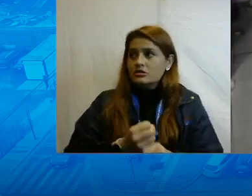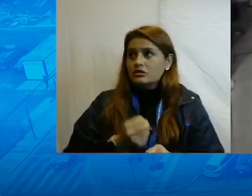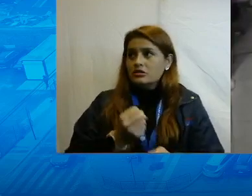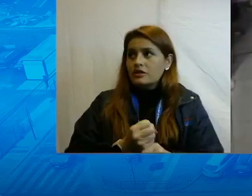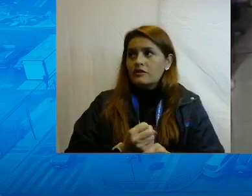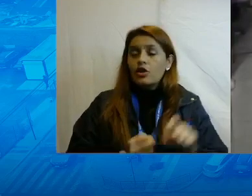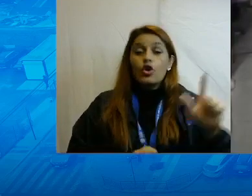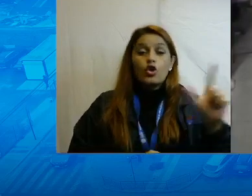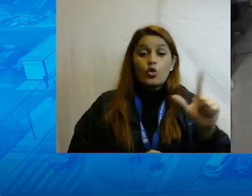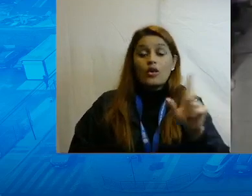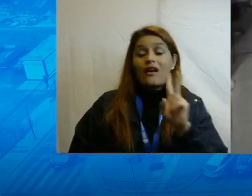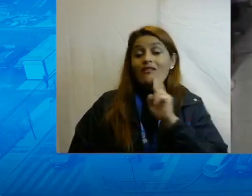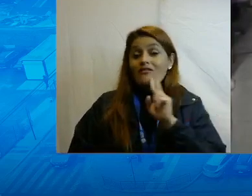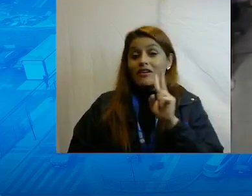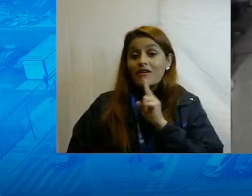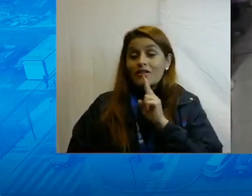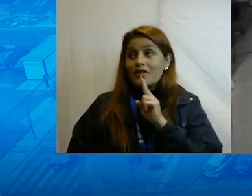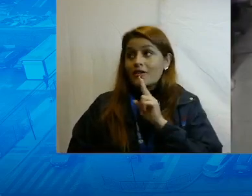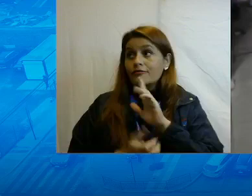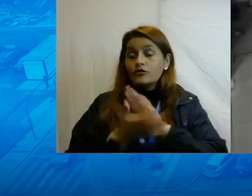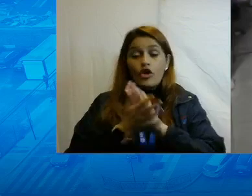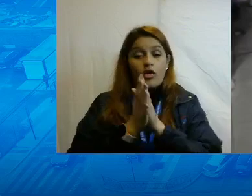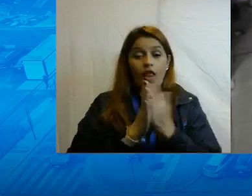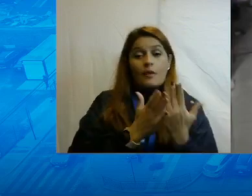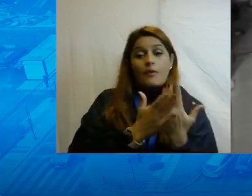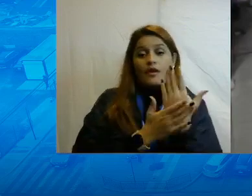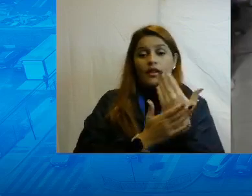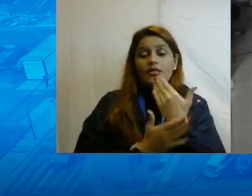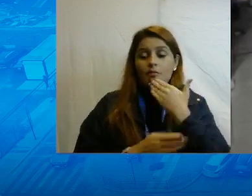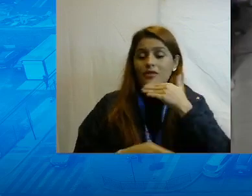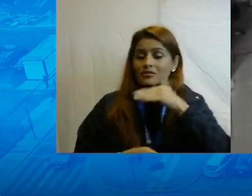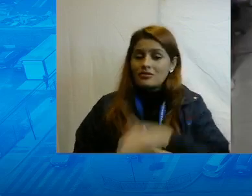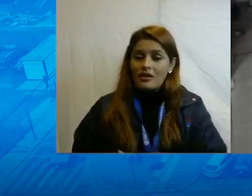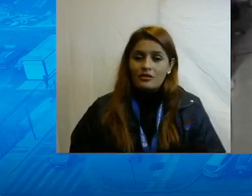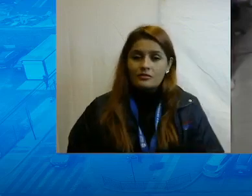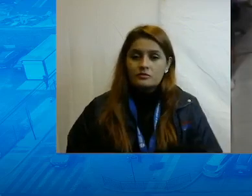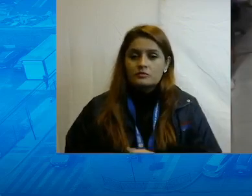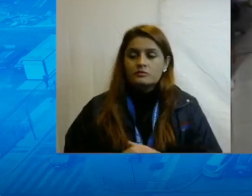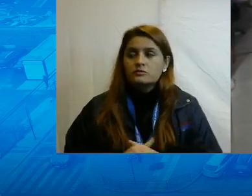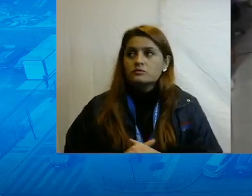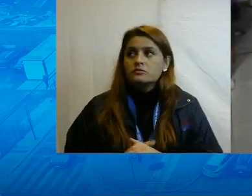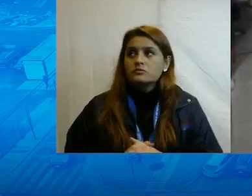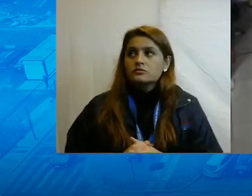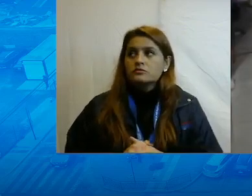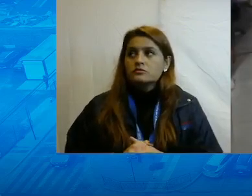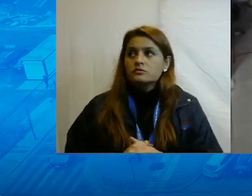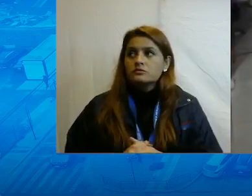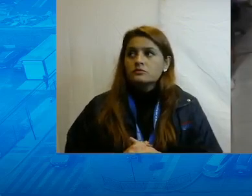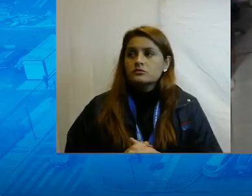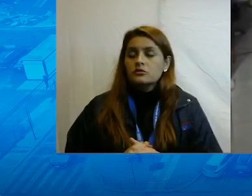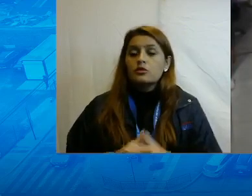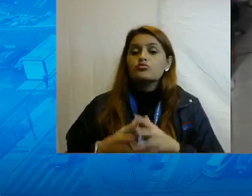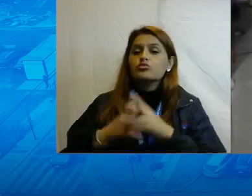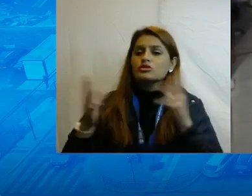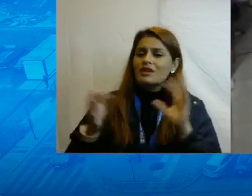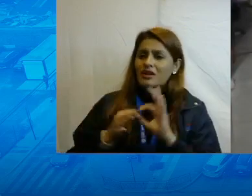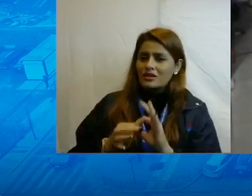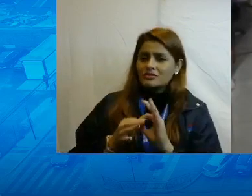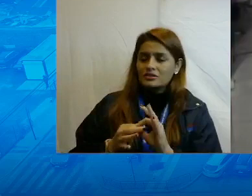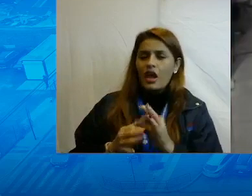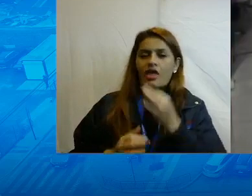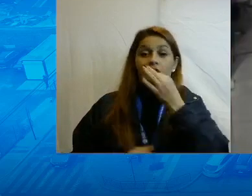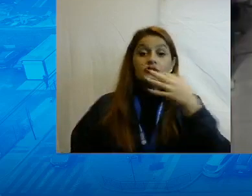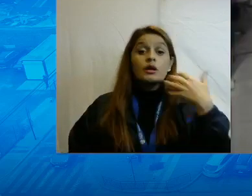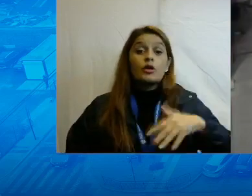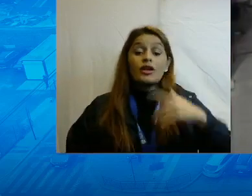de lunes a viernes, en toda la jornada de la mañana y en la tarde en los horarios mencionados. Muchas gracias. Es importante saber